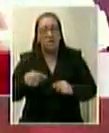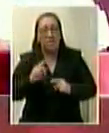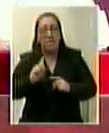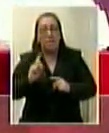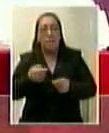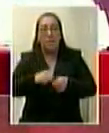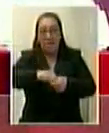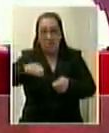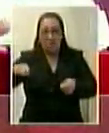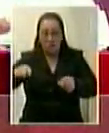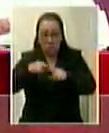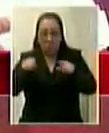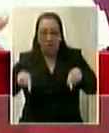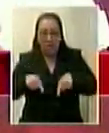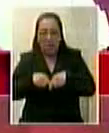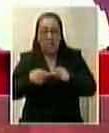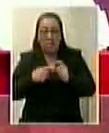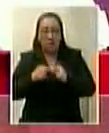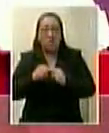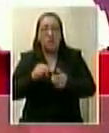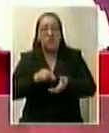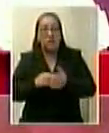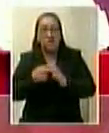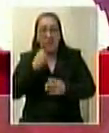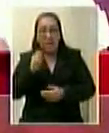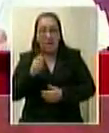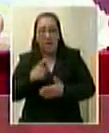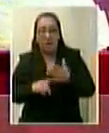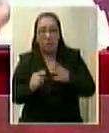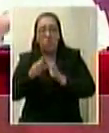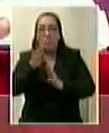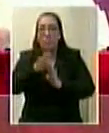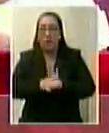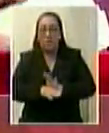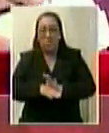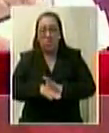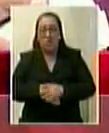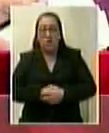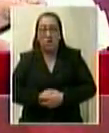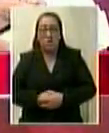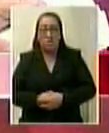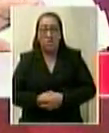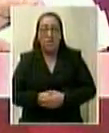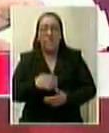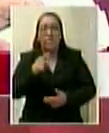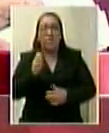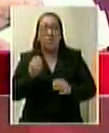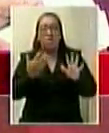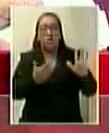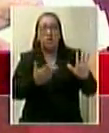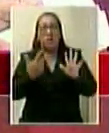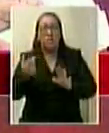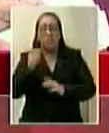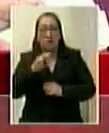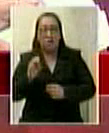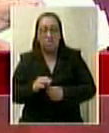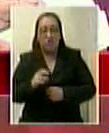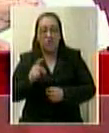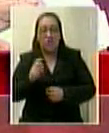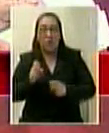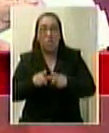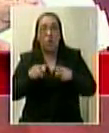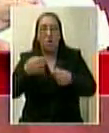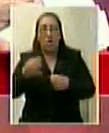8.596.10 metros cuadrados, lo que implicó definitivamente una disminución del 88% del